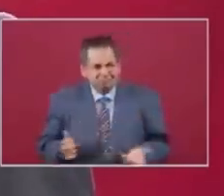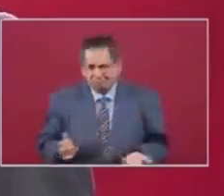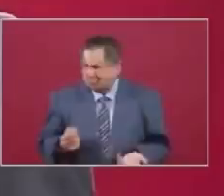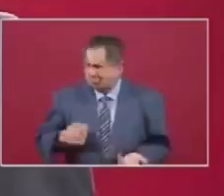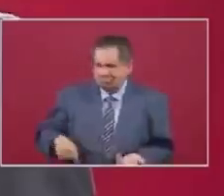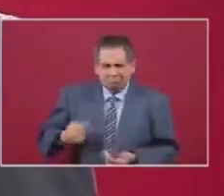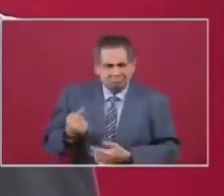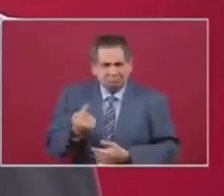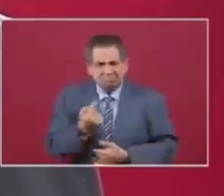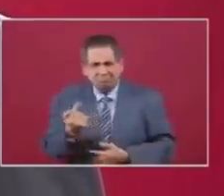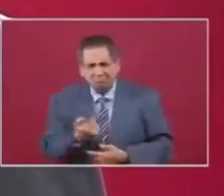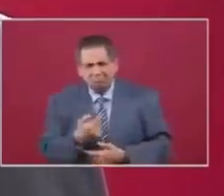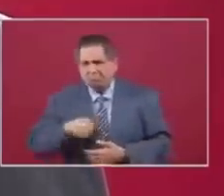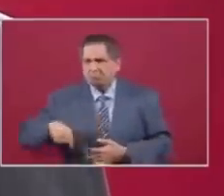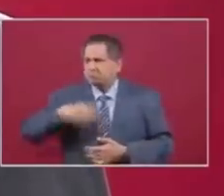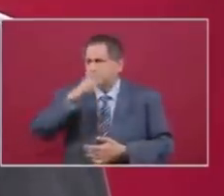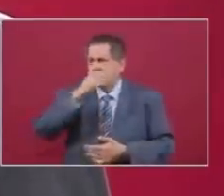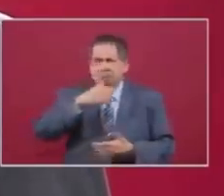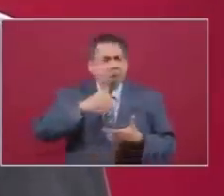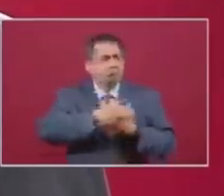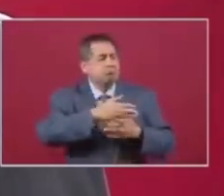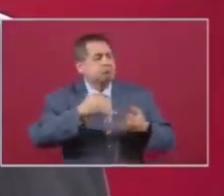entrometernos y juzgar